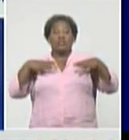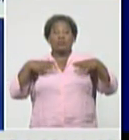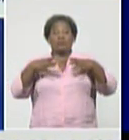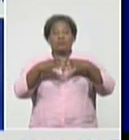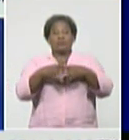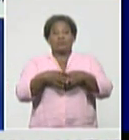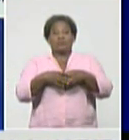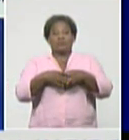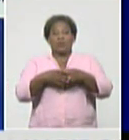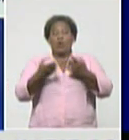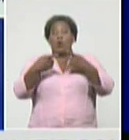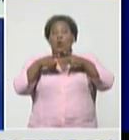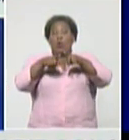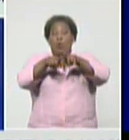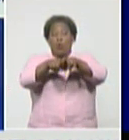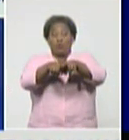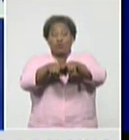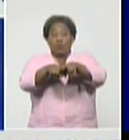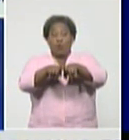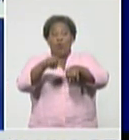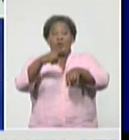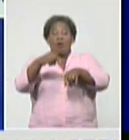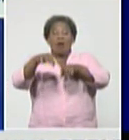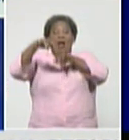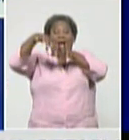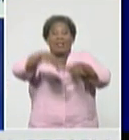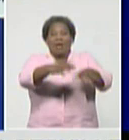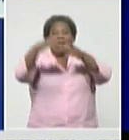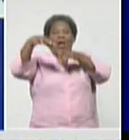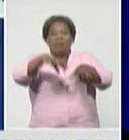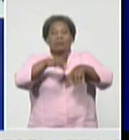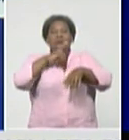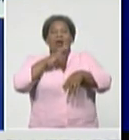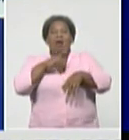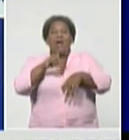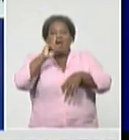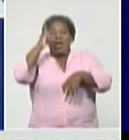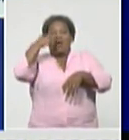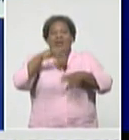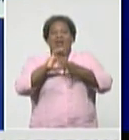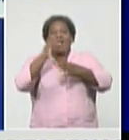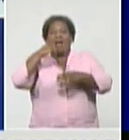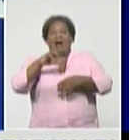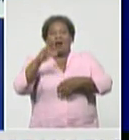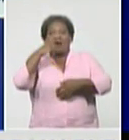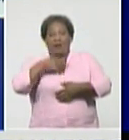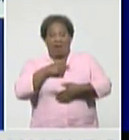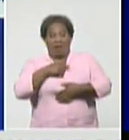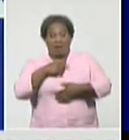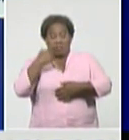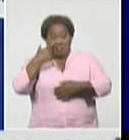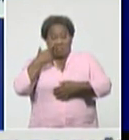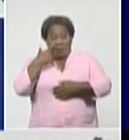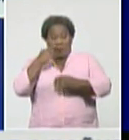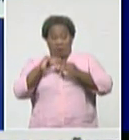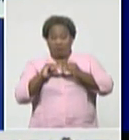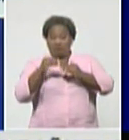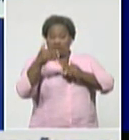junto a las cataratas del Niágara, y del lado de allá se ve